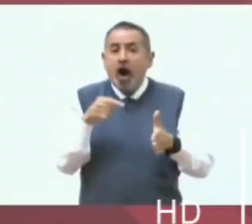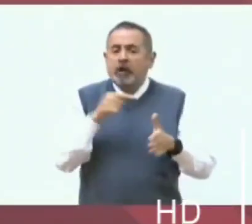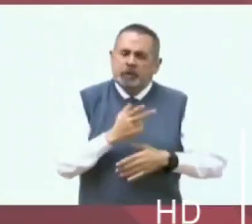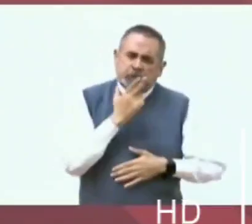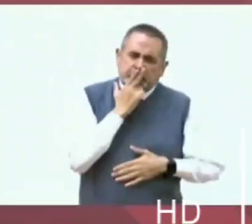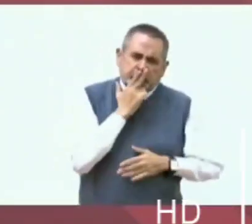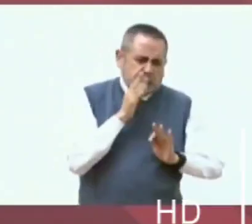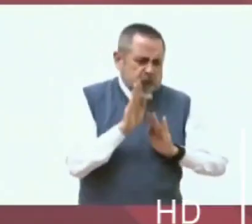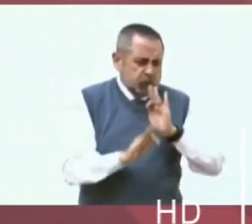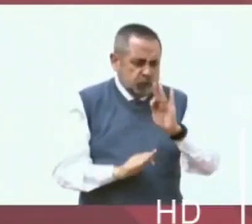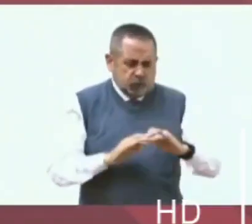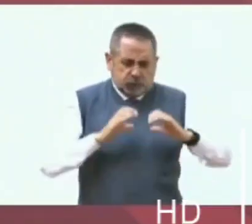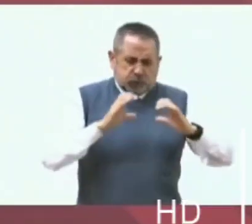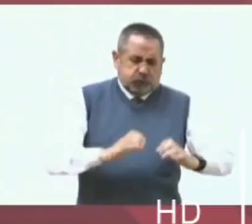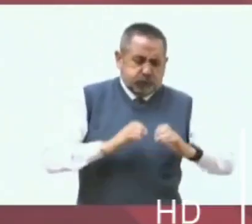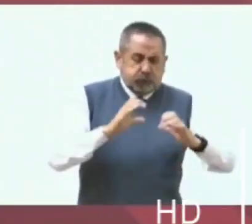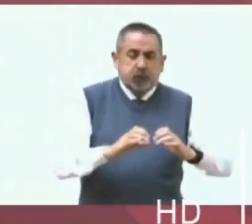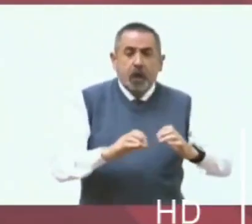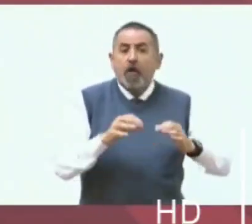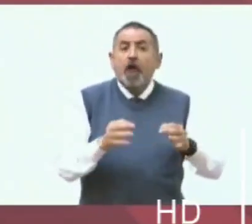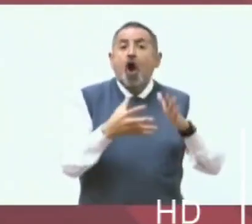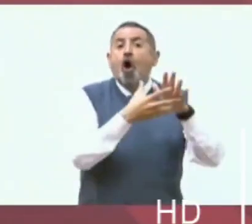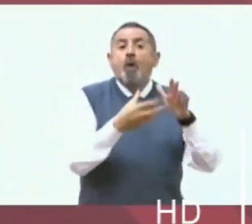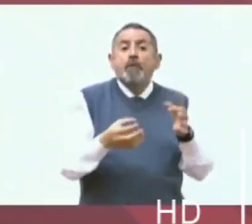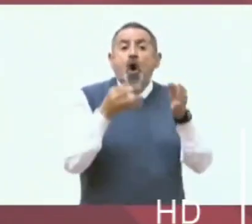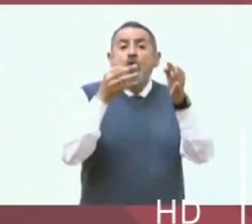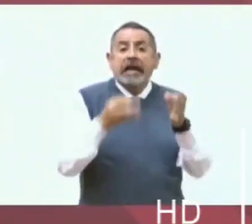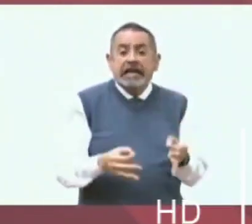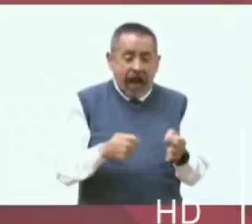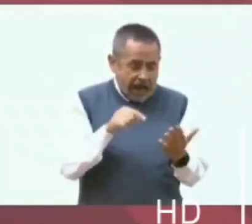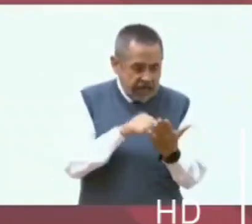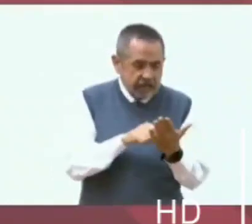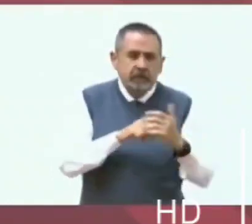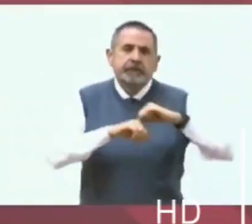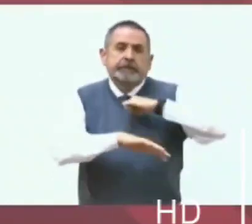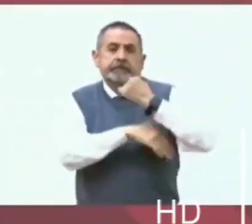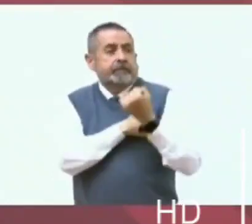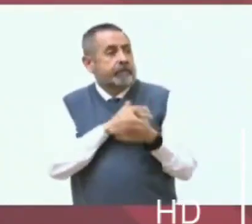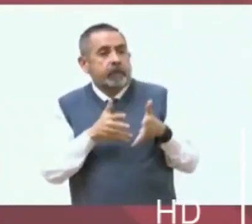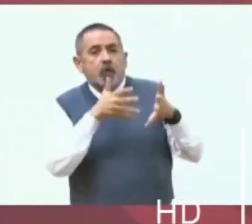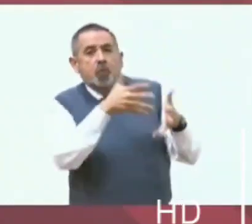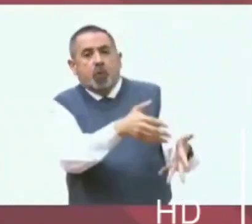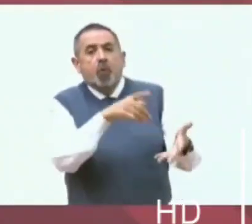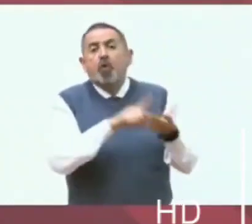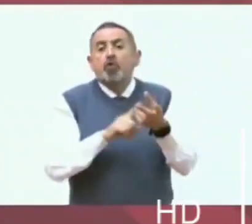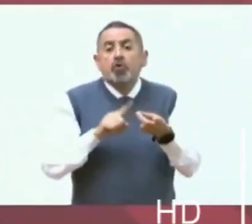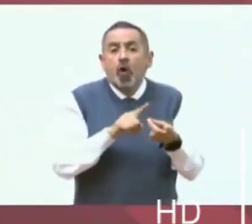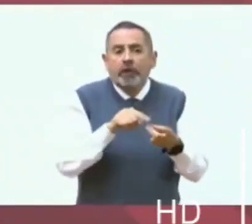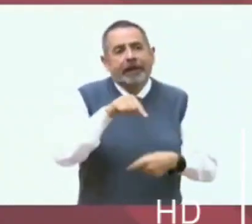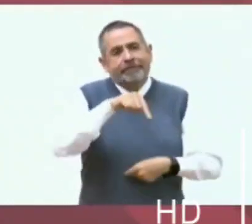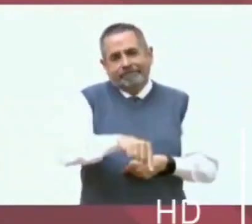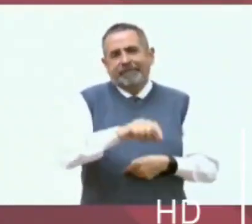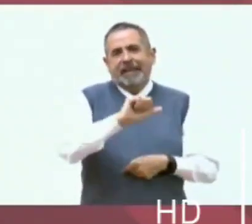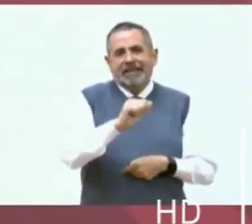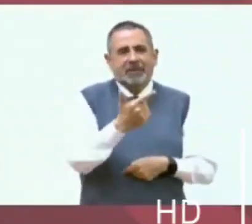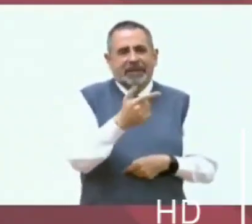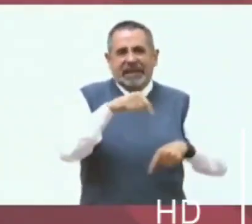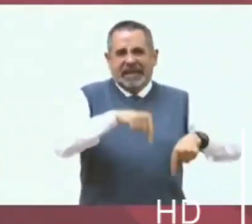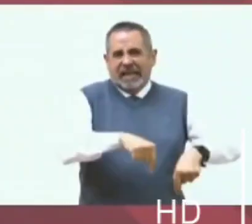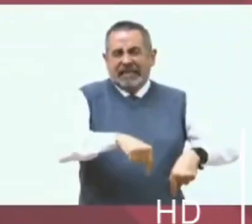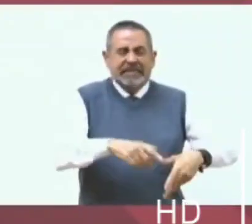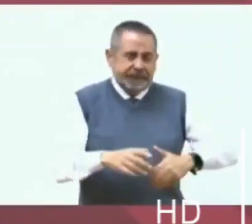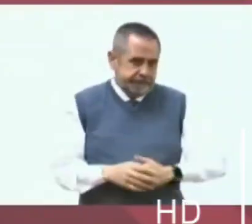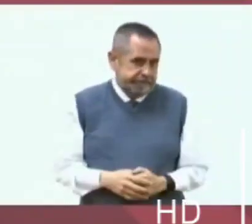eran traslados, o sea, copias de los originales que se resguardaban en los acervos de las